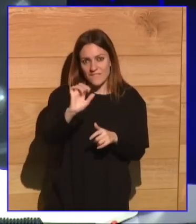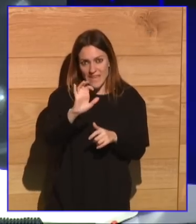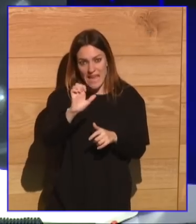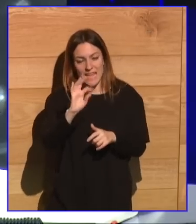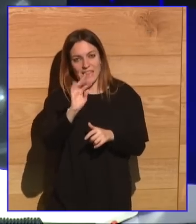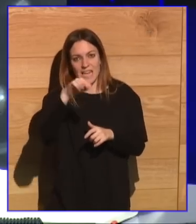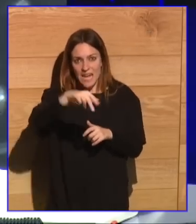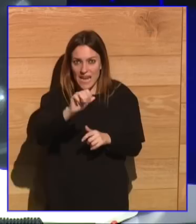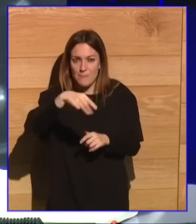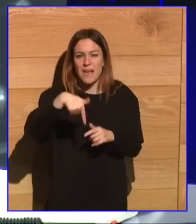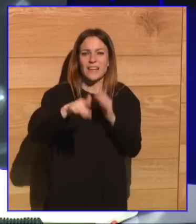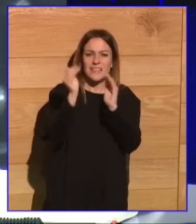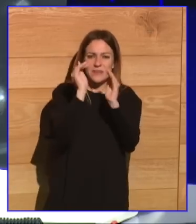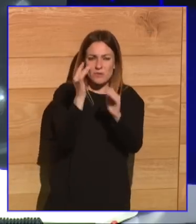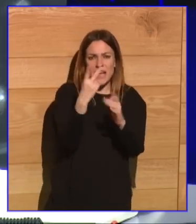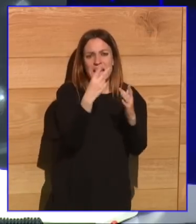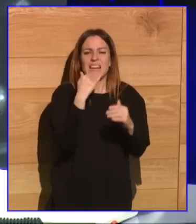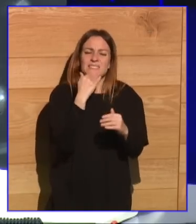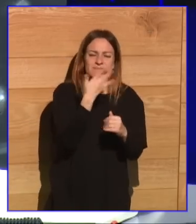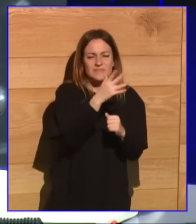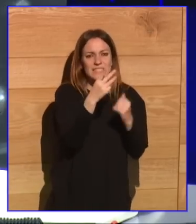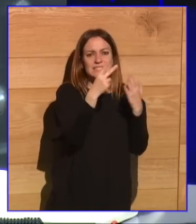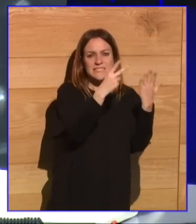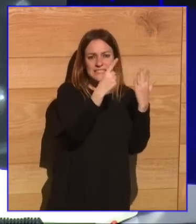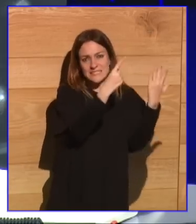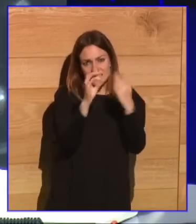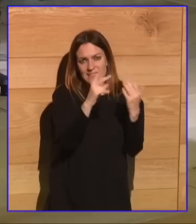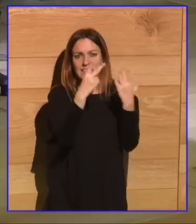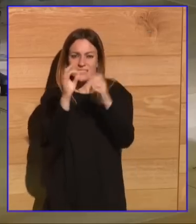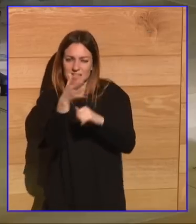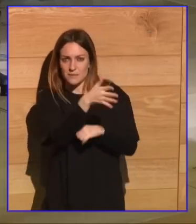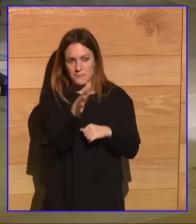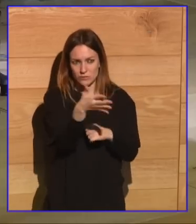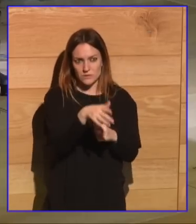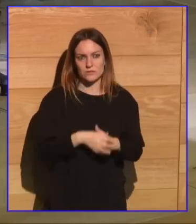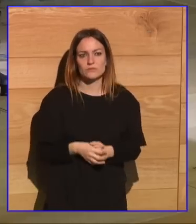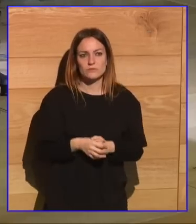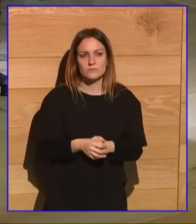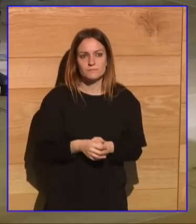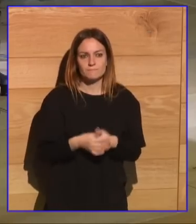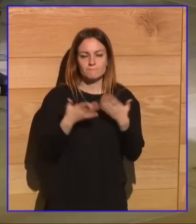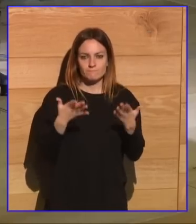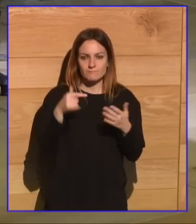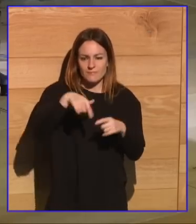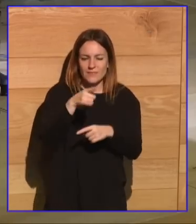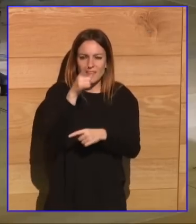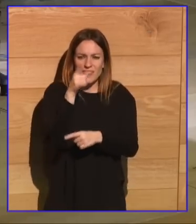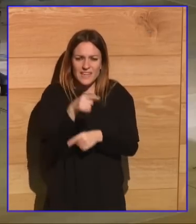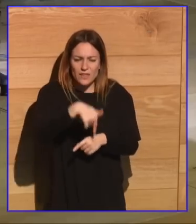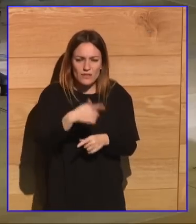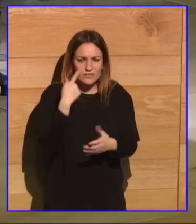la película estaría ubicada en el 70 más o menos. Sin embargo, nuestra sensación de dirección de arte de la película es de los años 50.